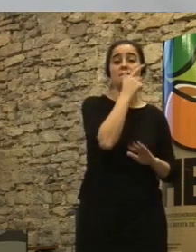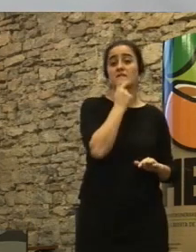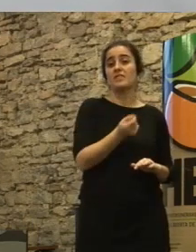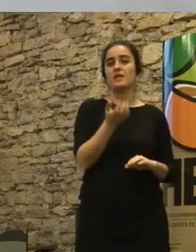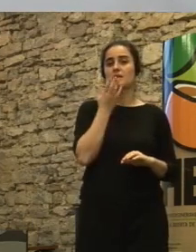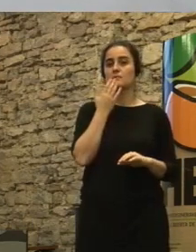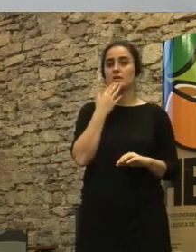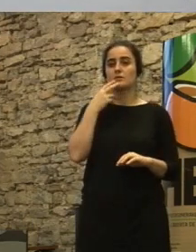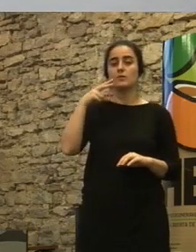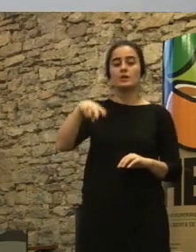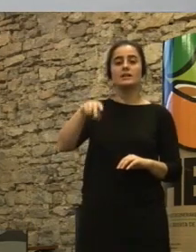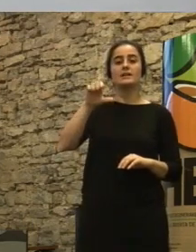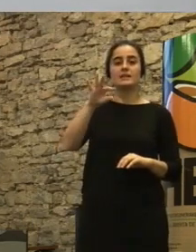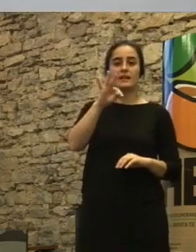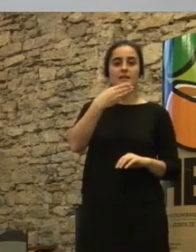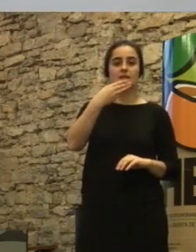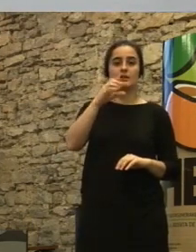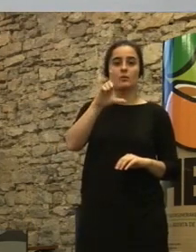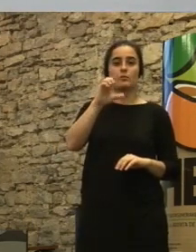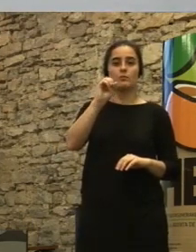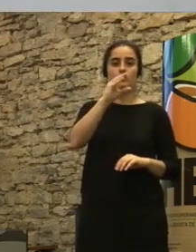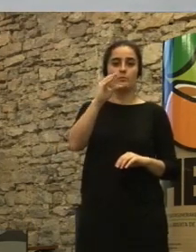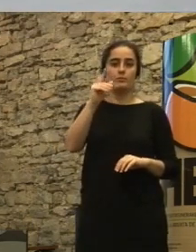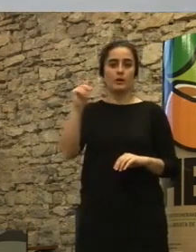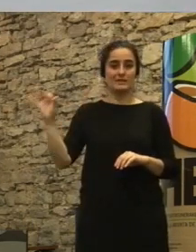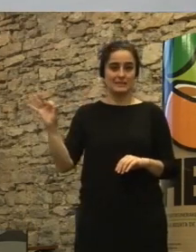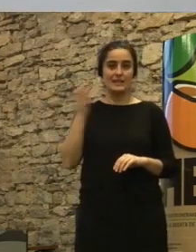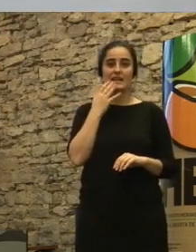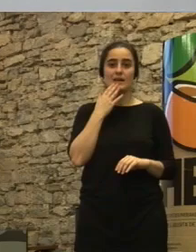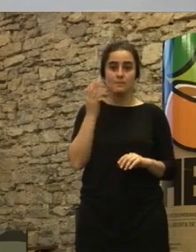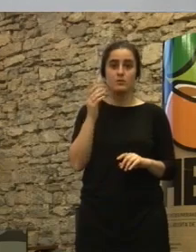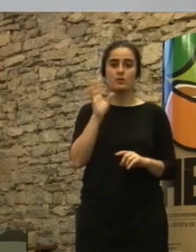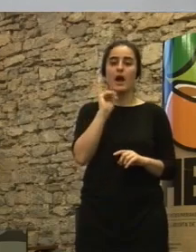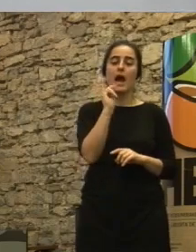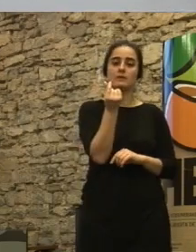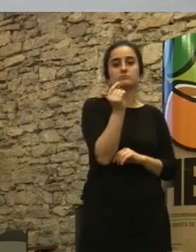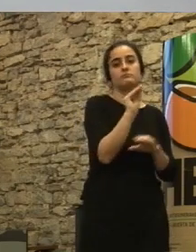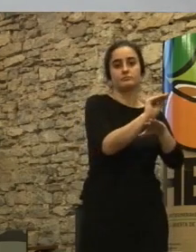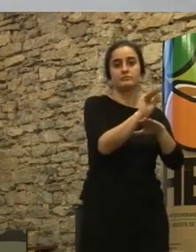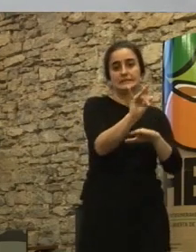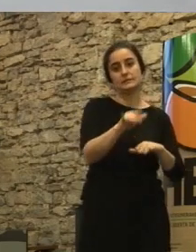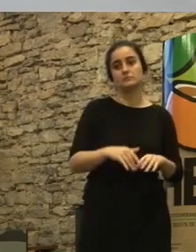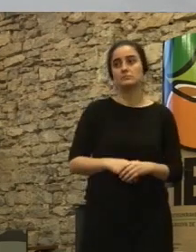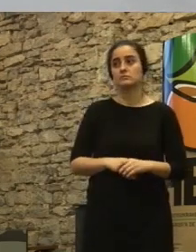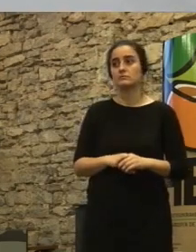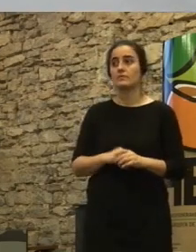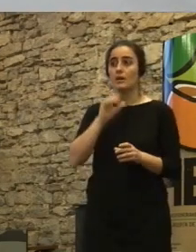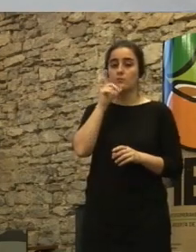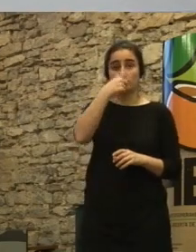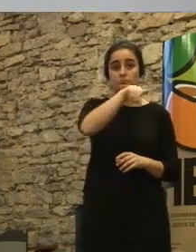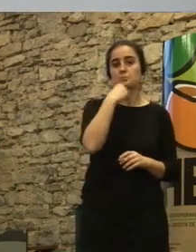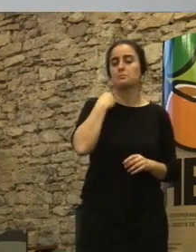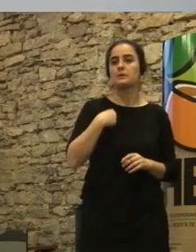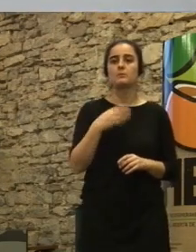como NetBlocks o como Graphic Commons reciben ese tipo de grants, que son los mismos que